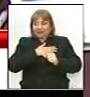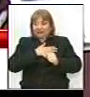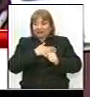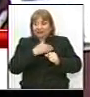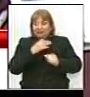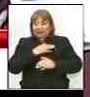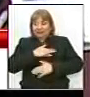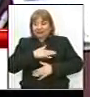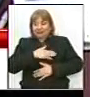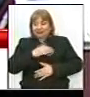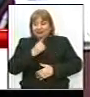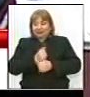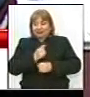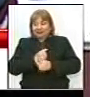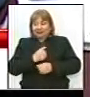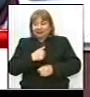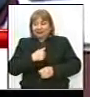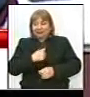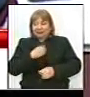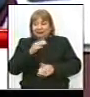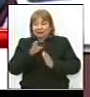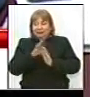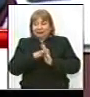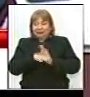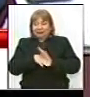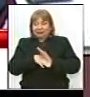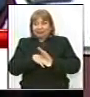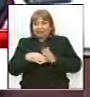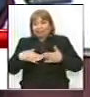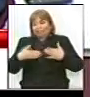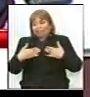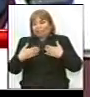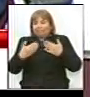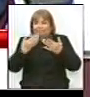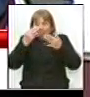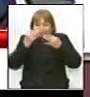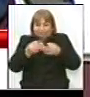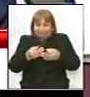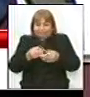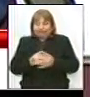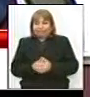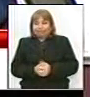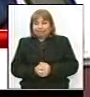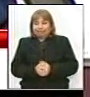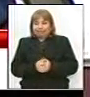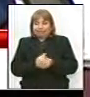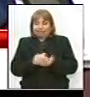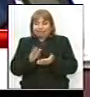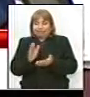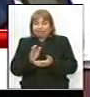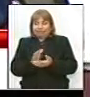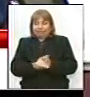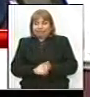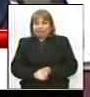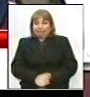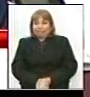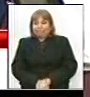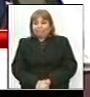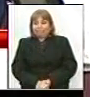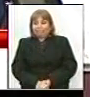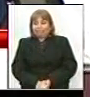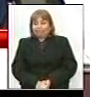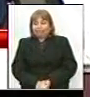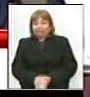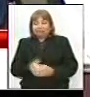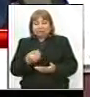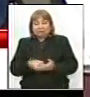hubieran quedado trabajando conmigo yo soy el menos contento con la decisión de que él se fuera limpie le hicieron una oferta la